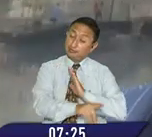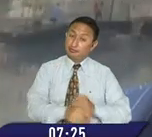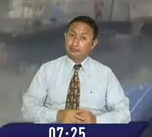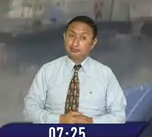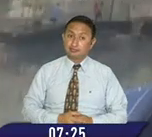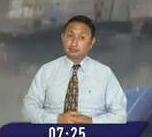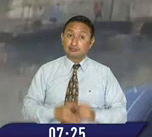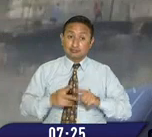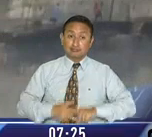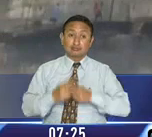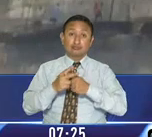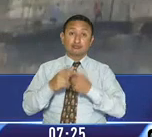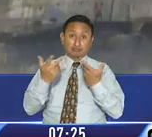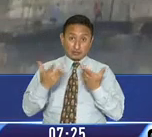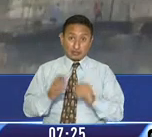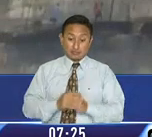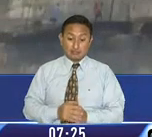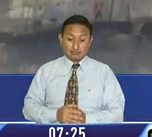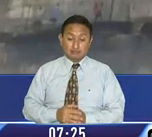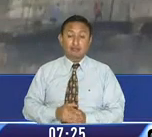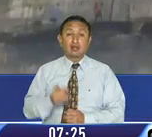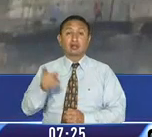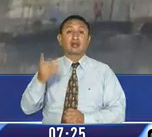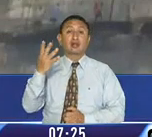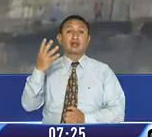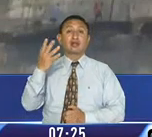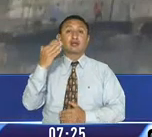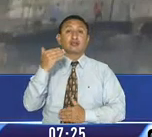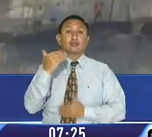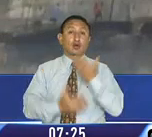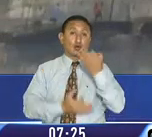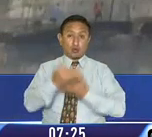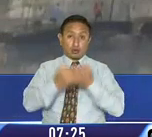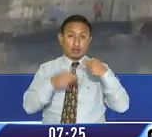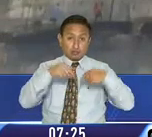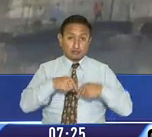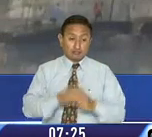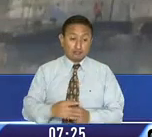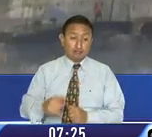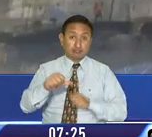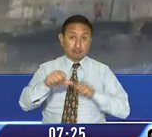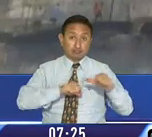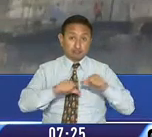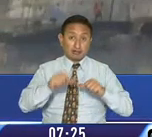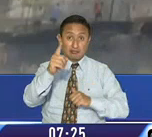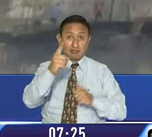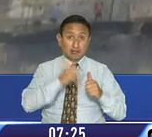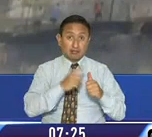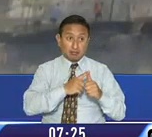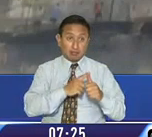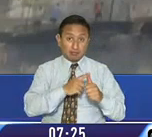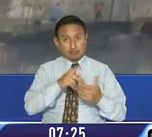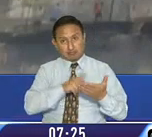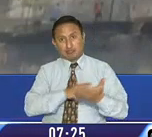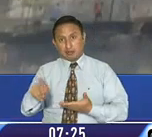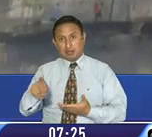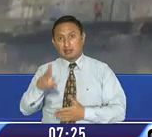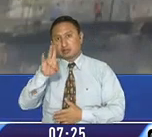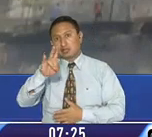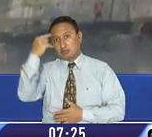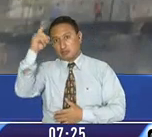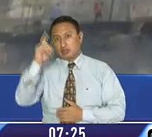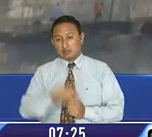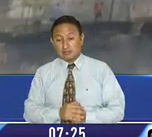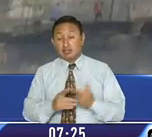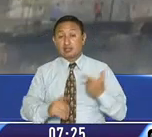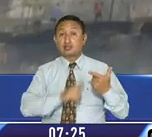ya procesos contenciosos administrativos donde estamos reclamando el primero, el pago, obviamente, y segundo, que se